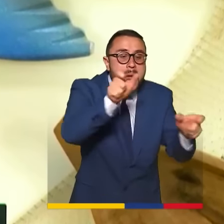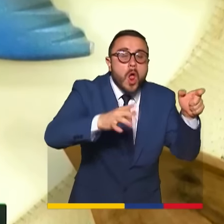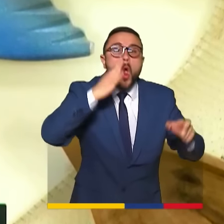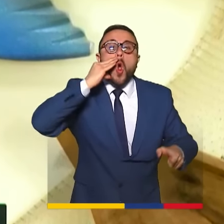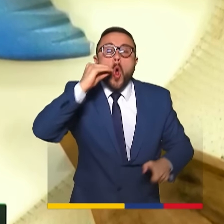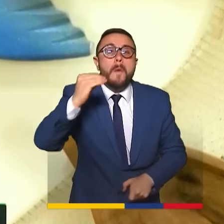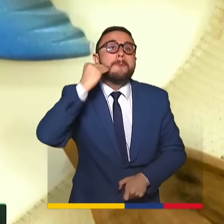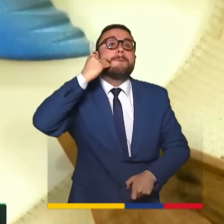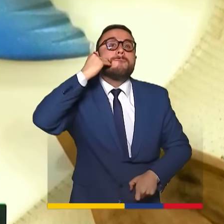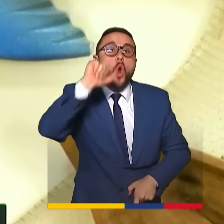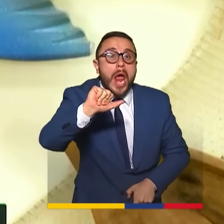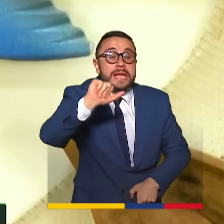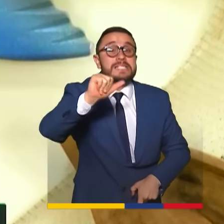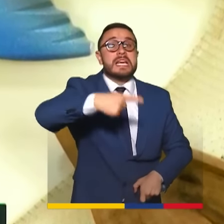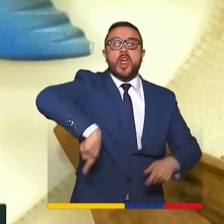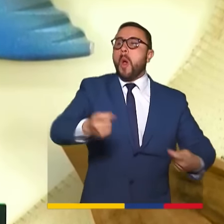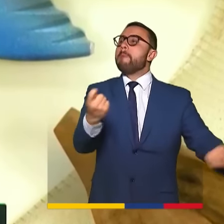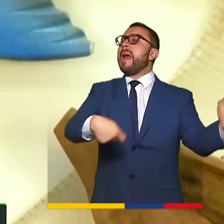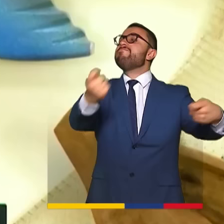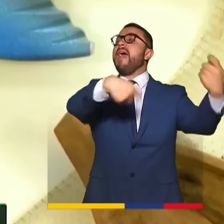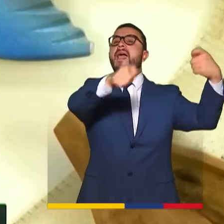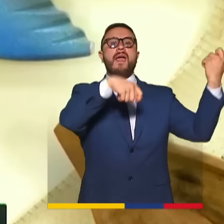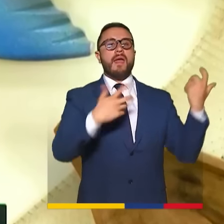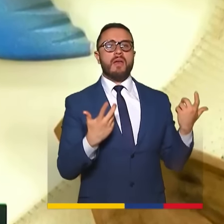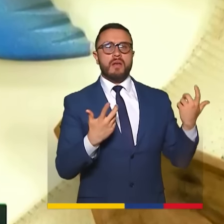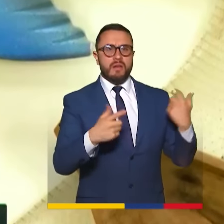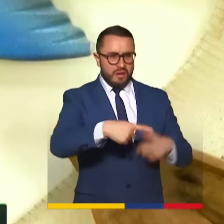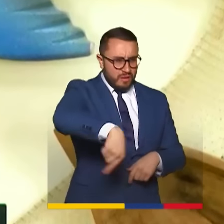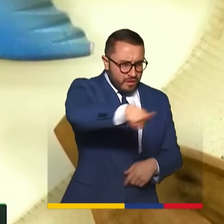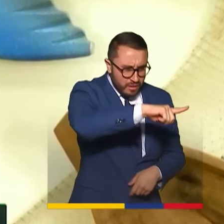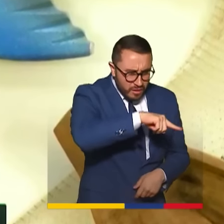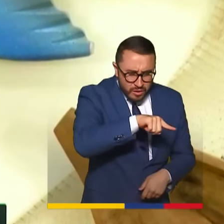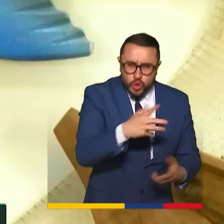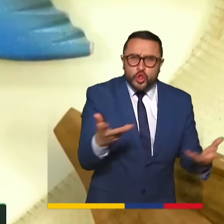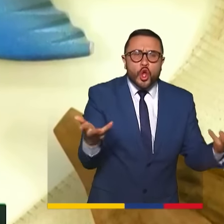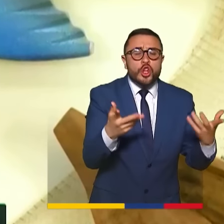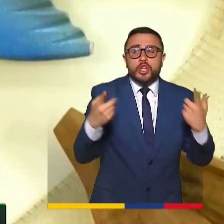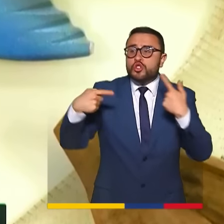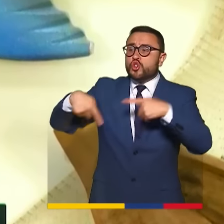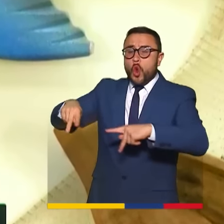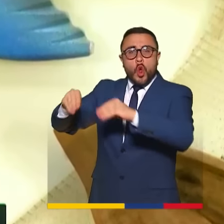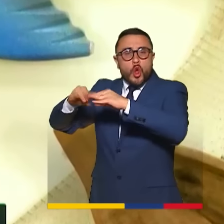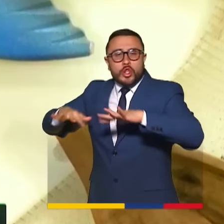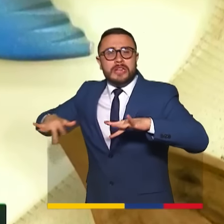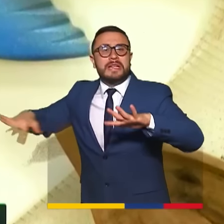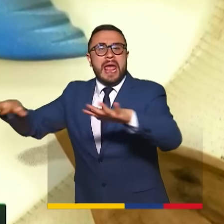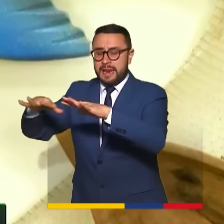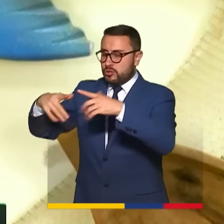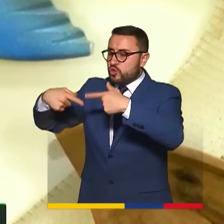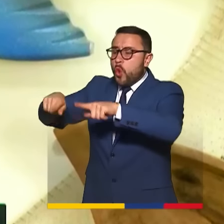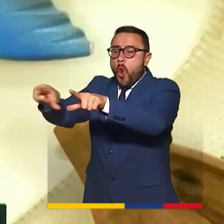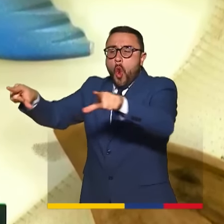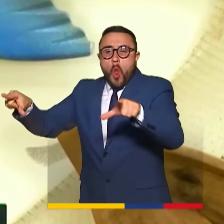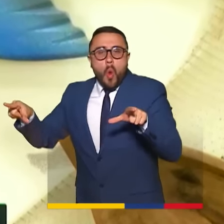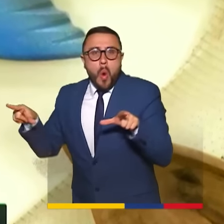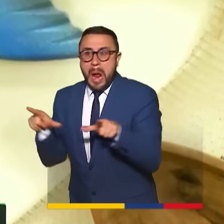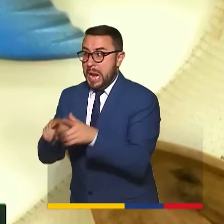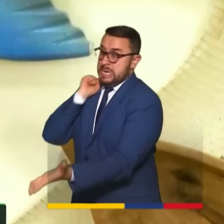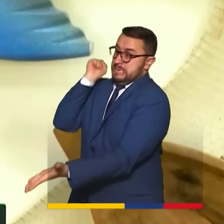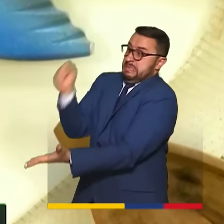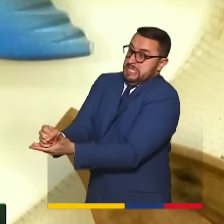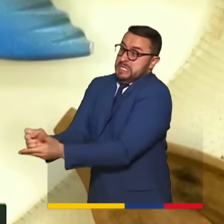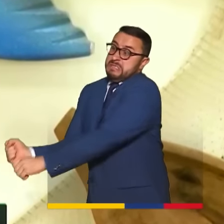hombres y mujeres traídos a la fuerza por centenares de miles de sus tierras, de sus lugares, separados